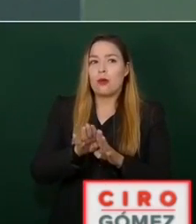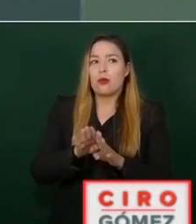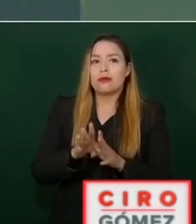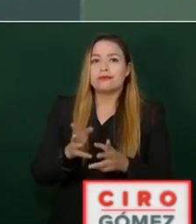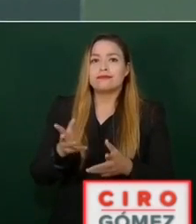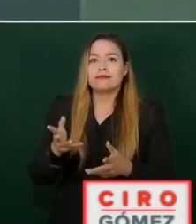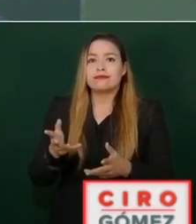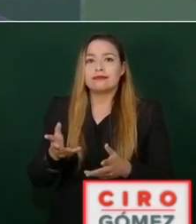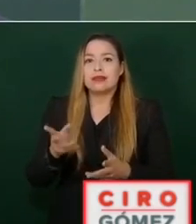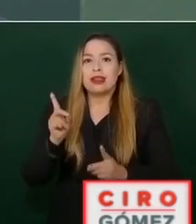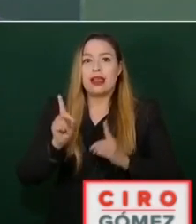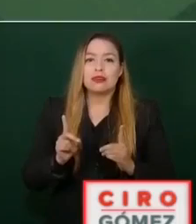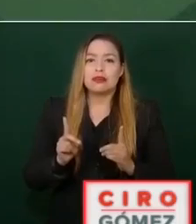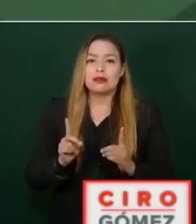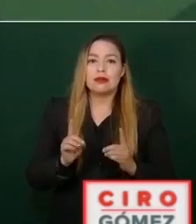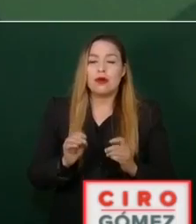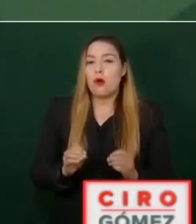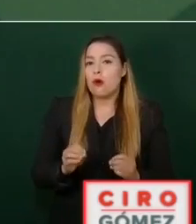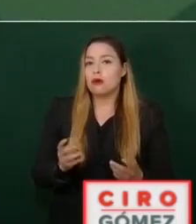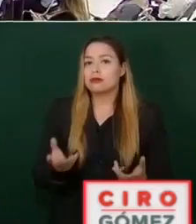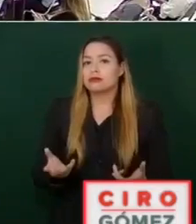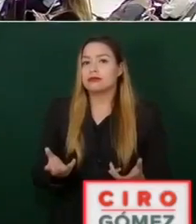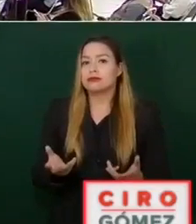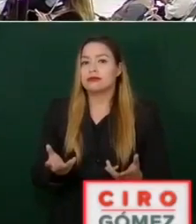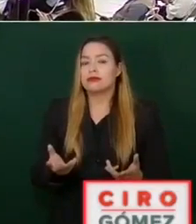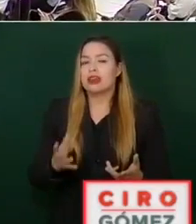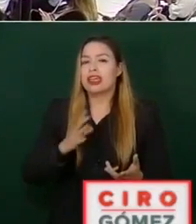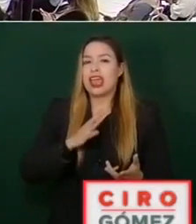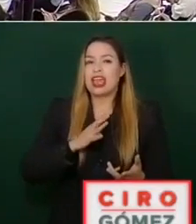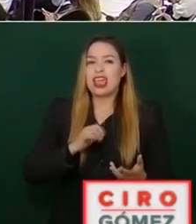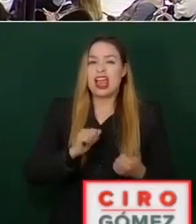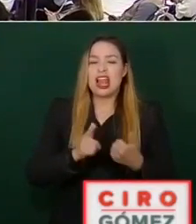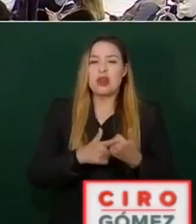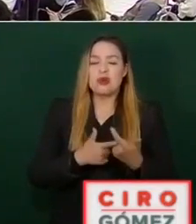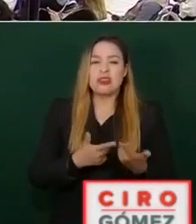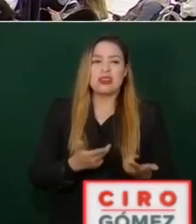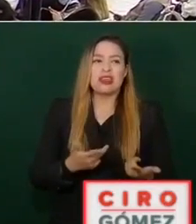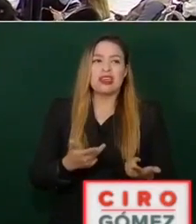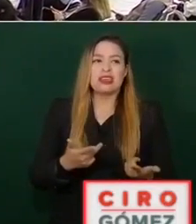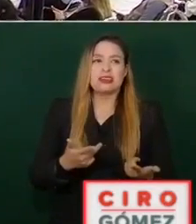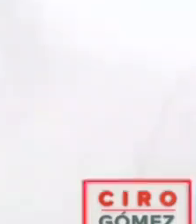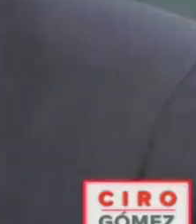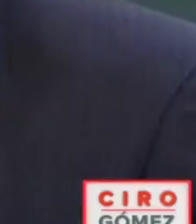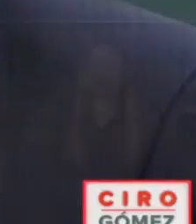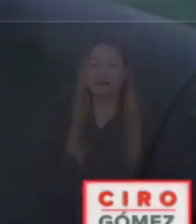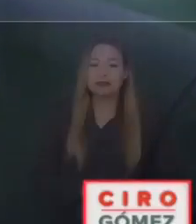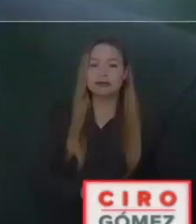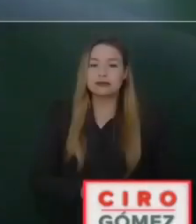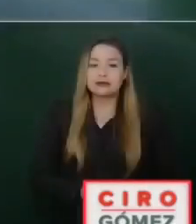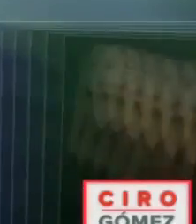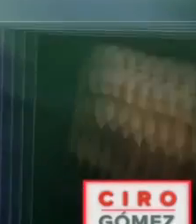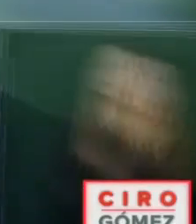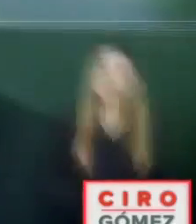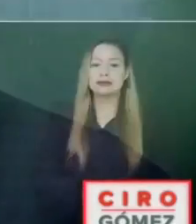sospecha de que sea una venganza política